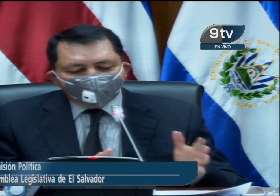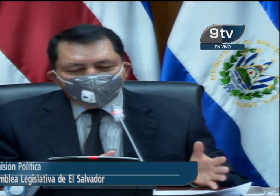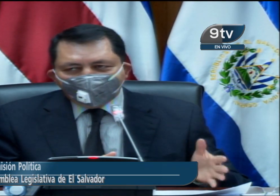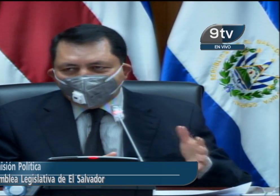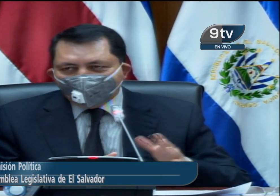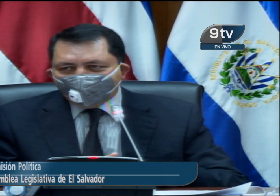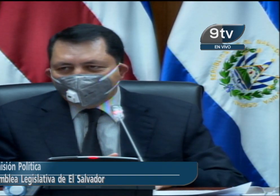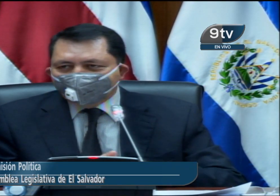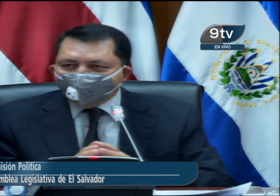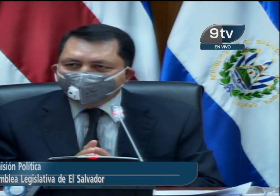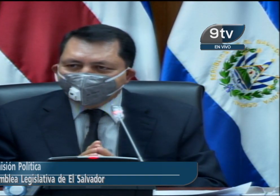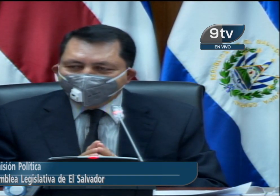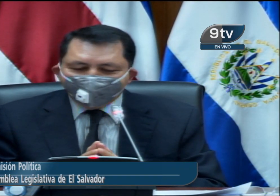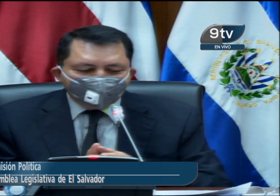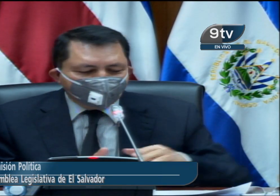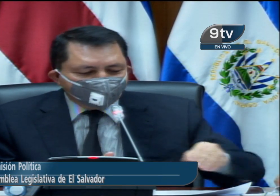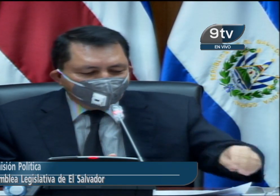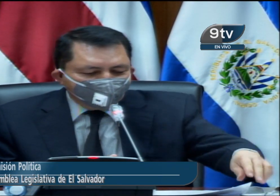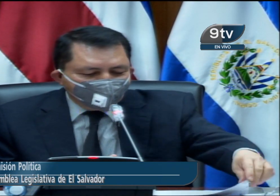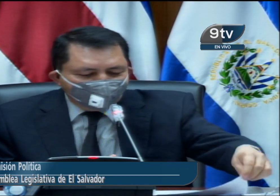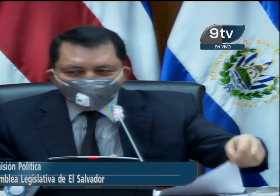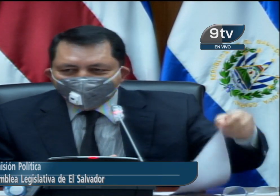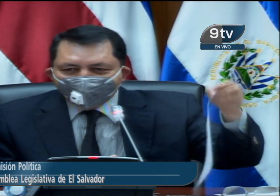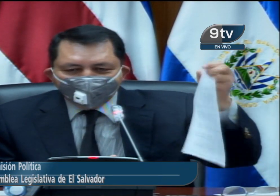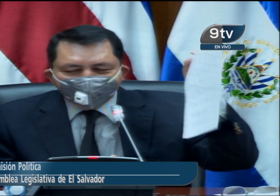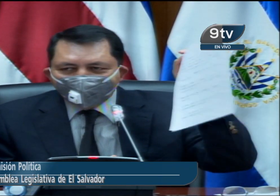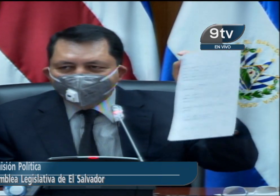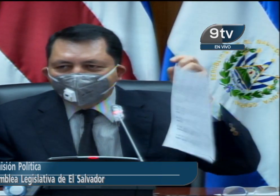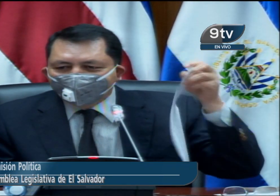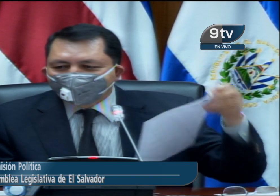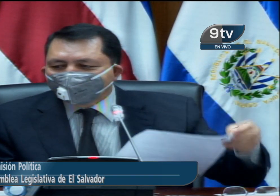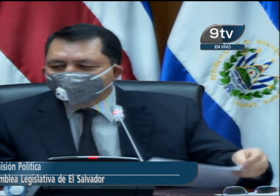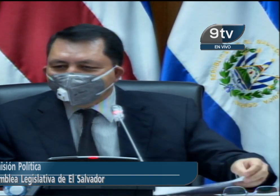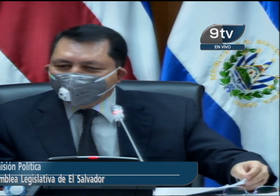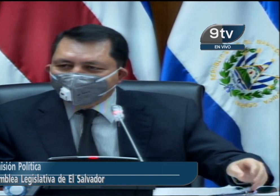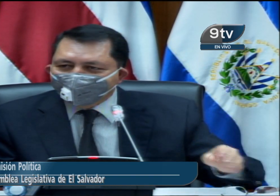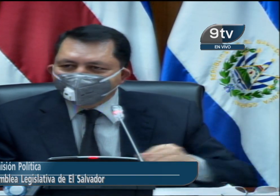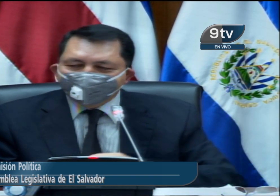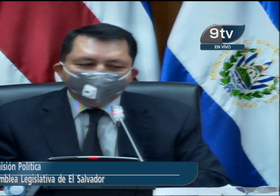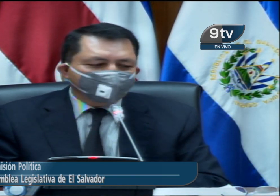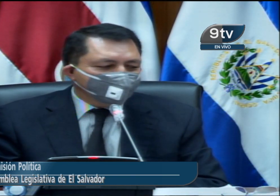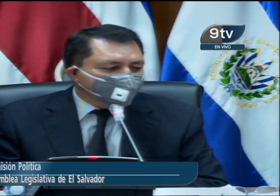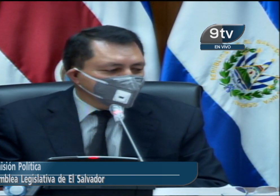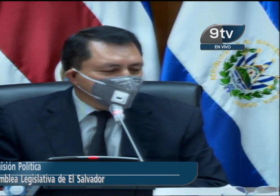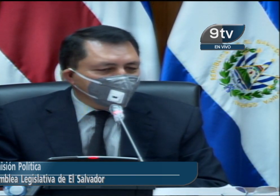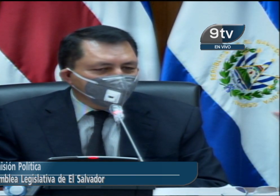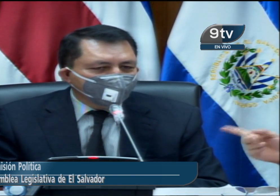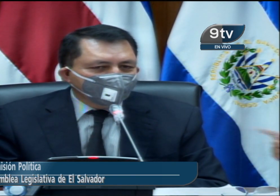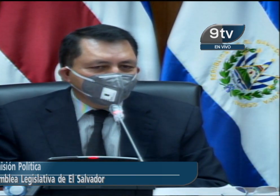hecho, aclarando eso, y creo que obviamente ahí tienen ustedes el decreto en sus manos.